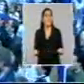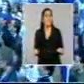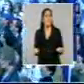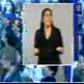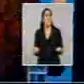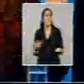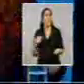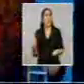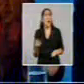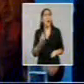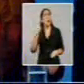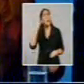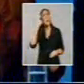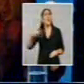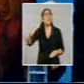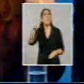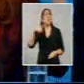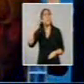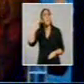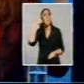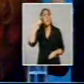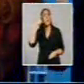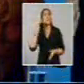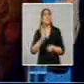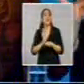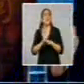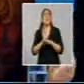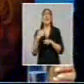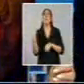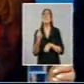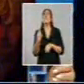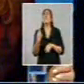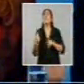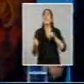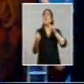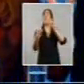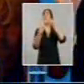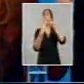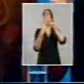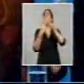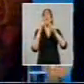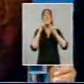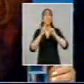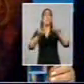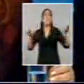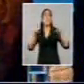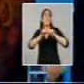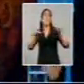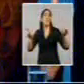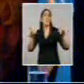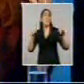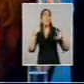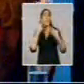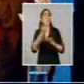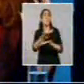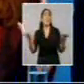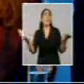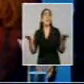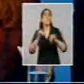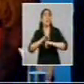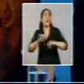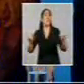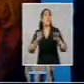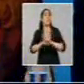esto que parece una conexión de imágenes o de transmisiones, algo